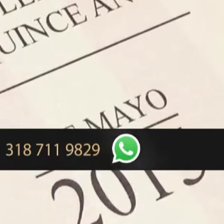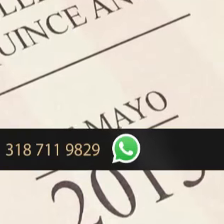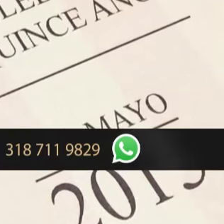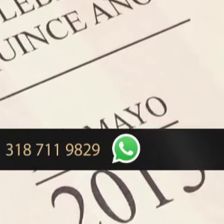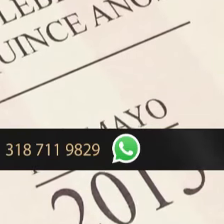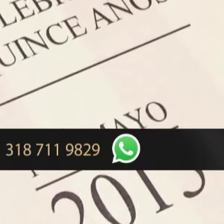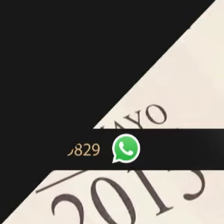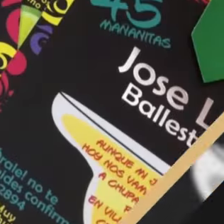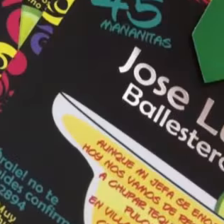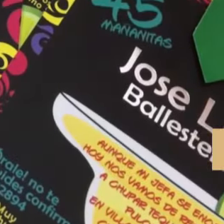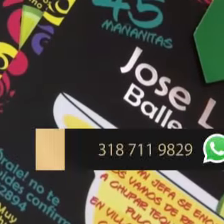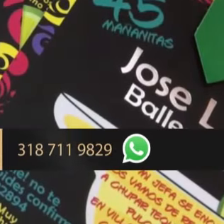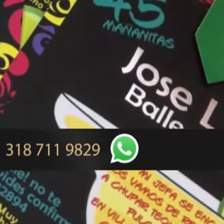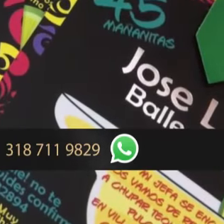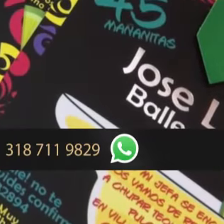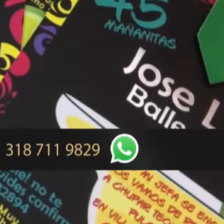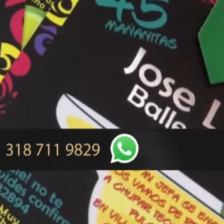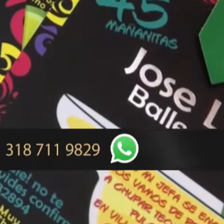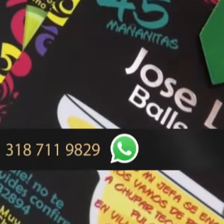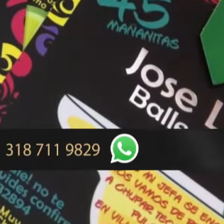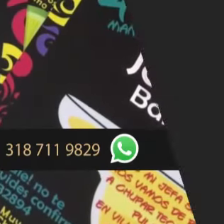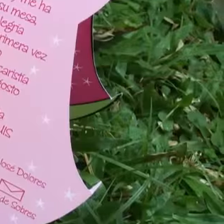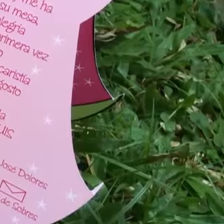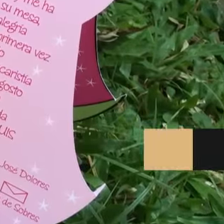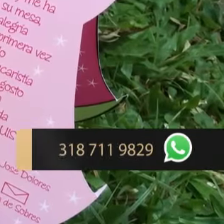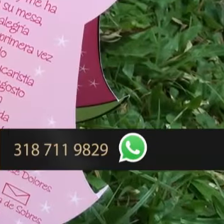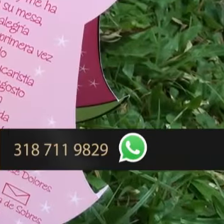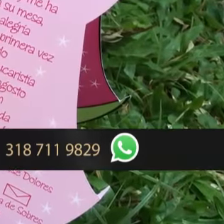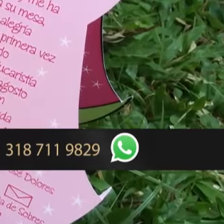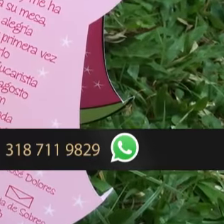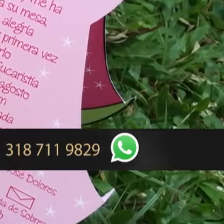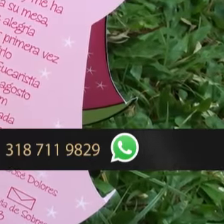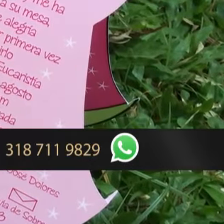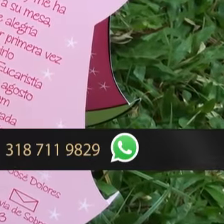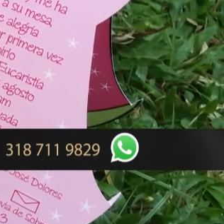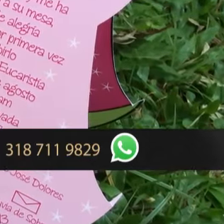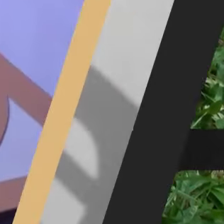compartir cada uno de esos momentos especiales. Comuníquese al